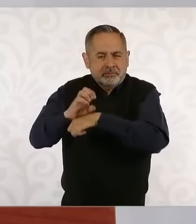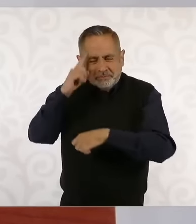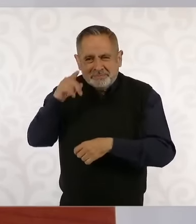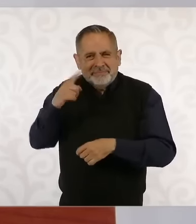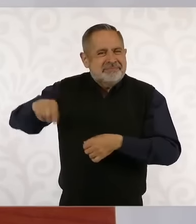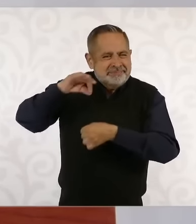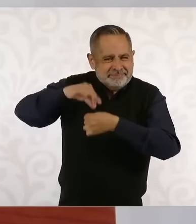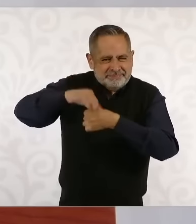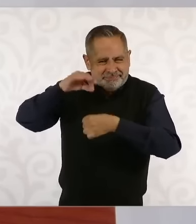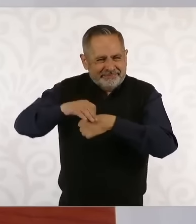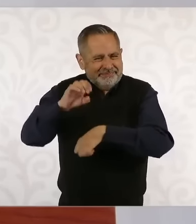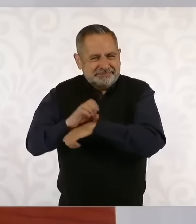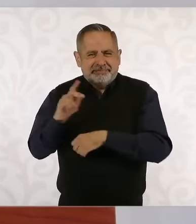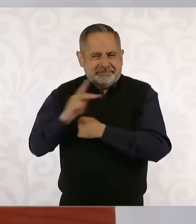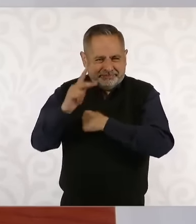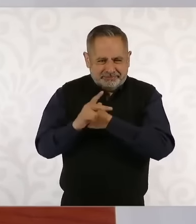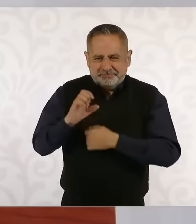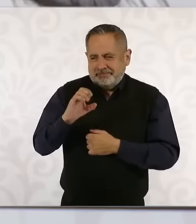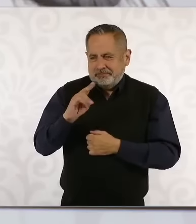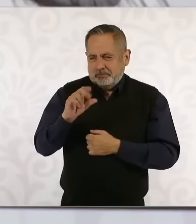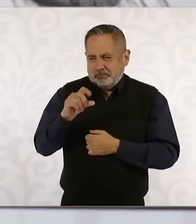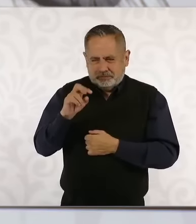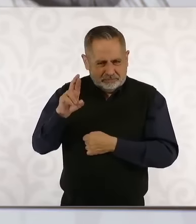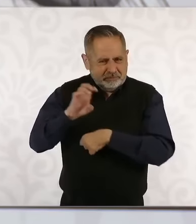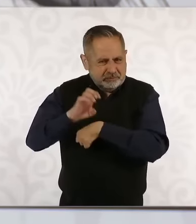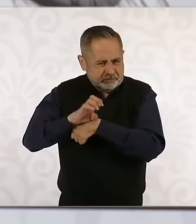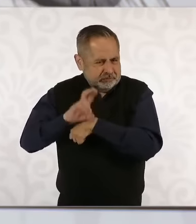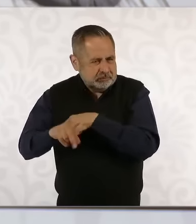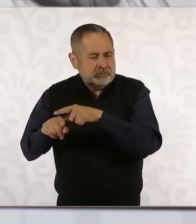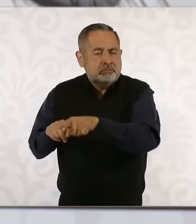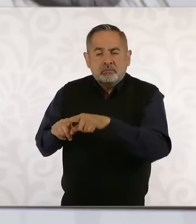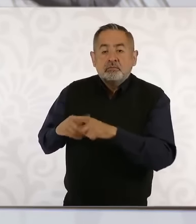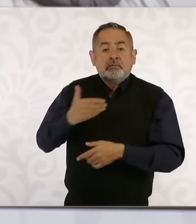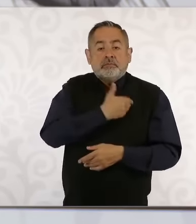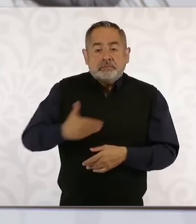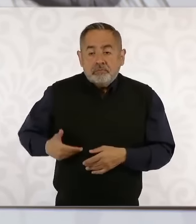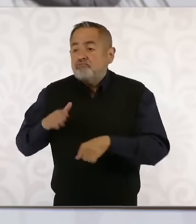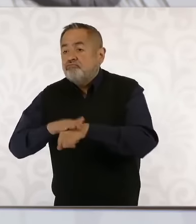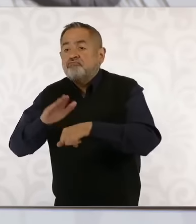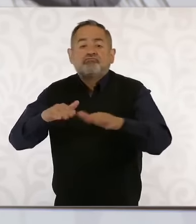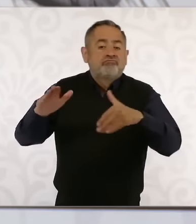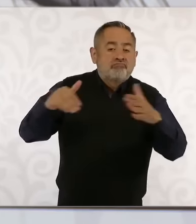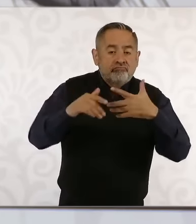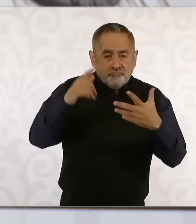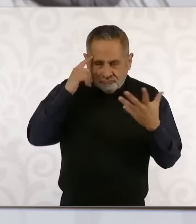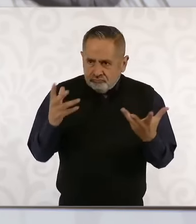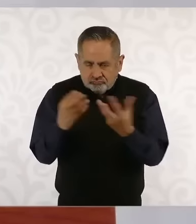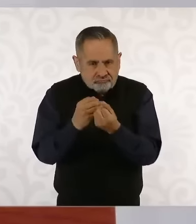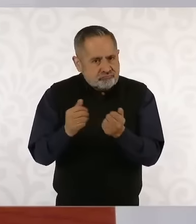referéndum que se hizo, con el presidente de Ecuador llamando a la gente a que hubiera